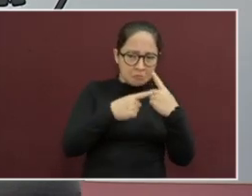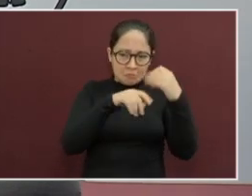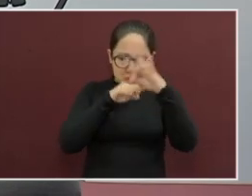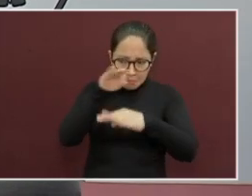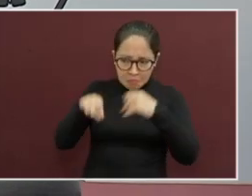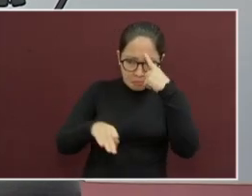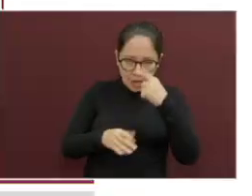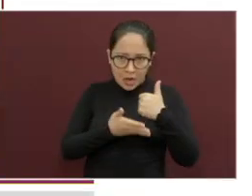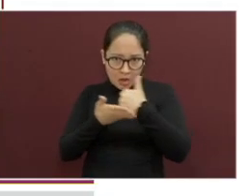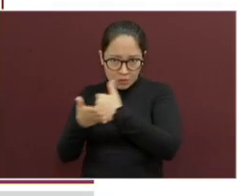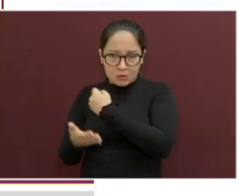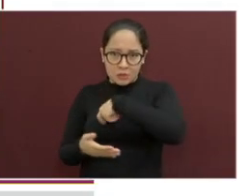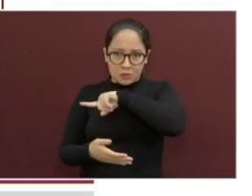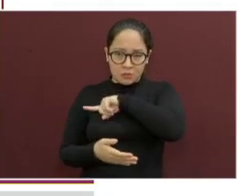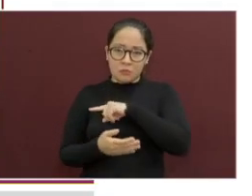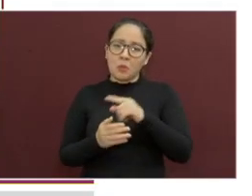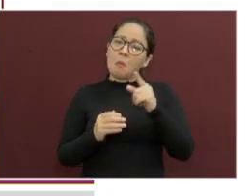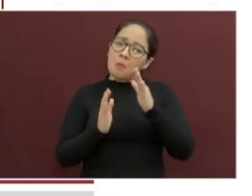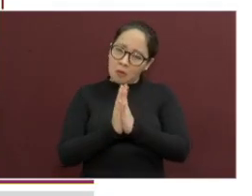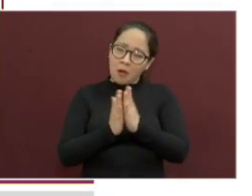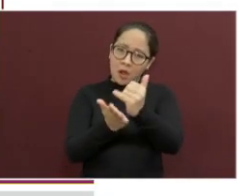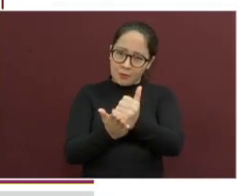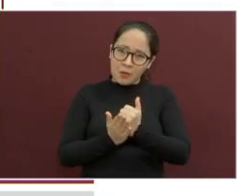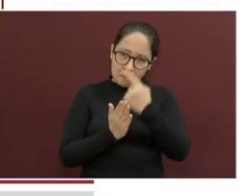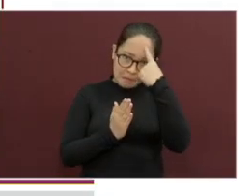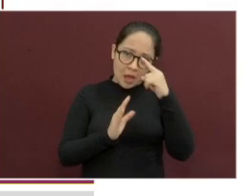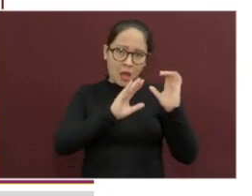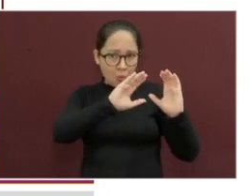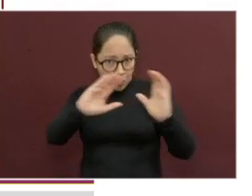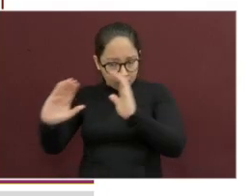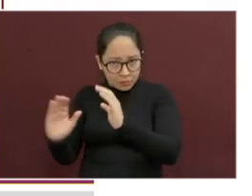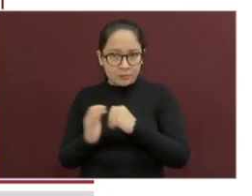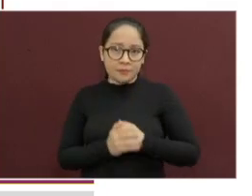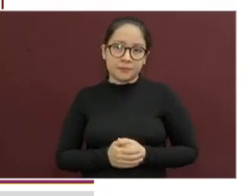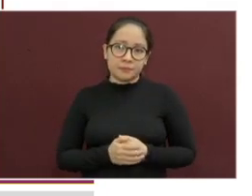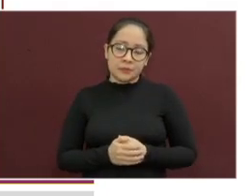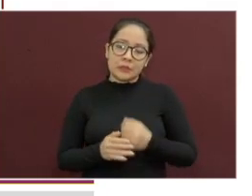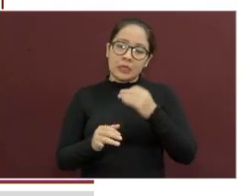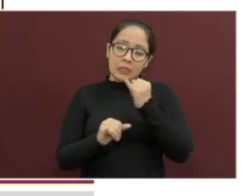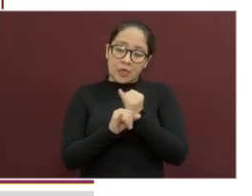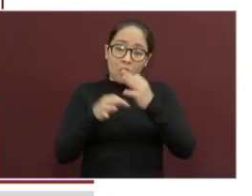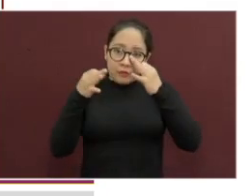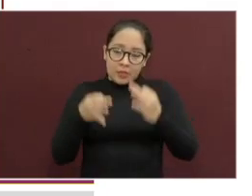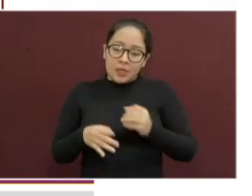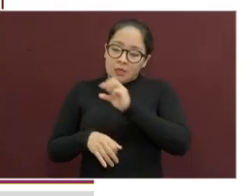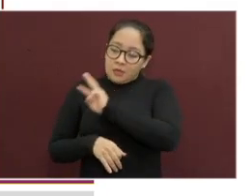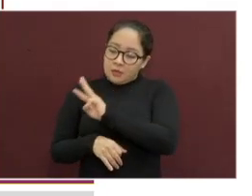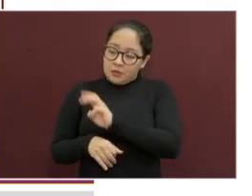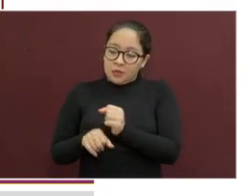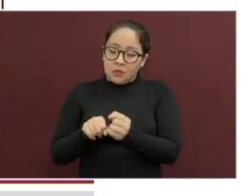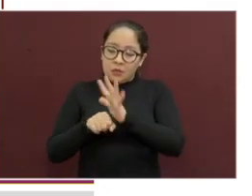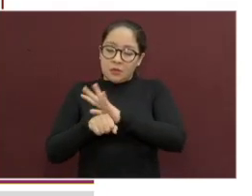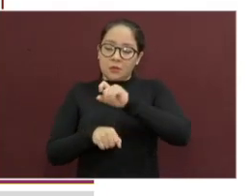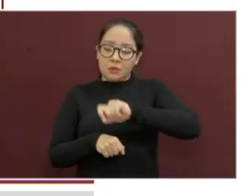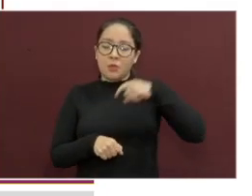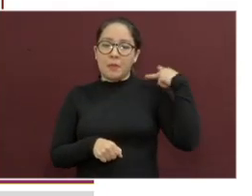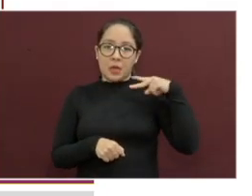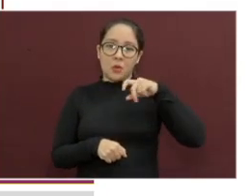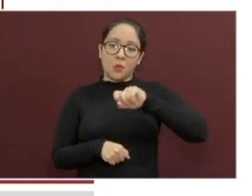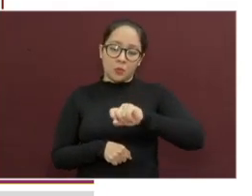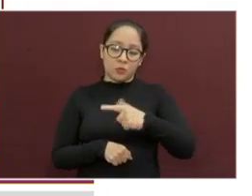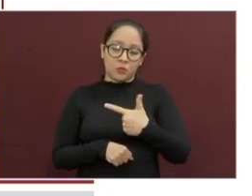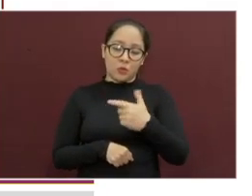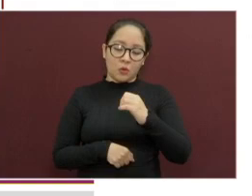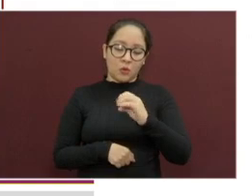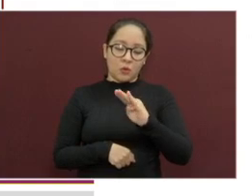proteger los voy a dejar también en la página oficial con una virus punto veracruz punto gob.mx para que